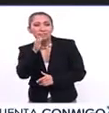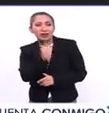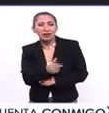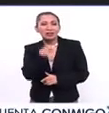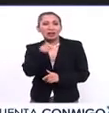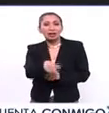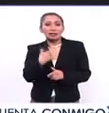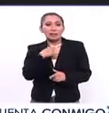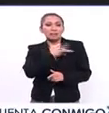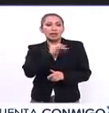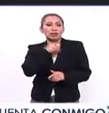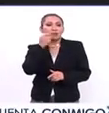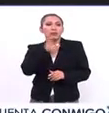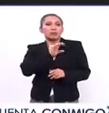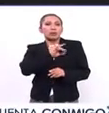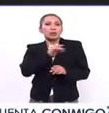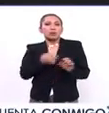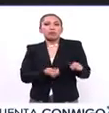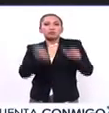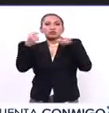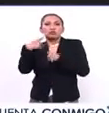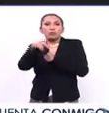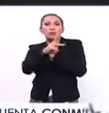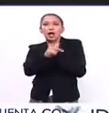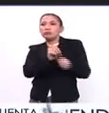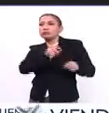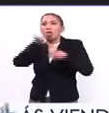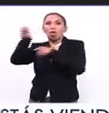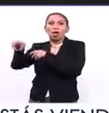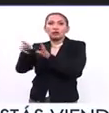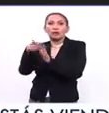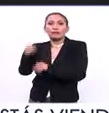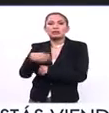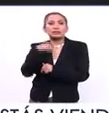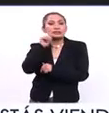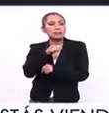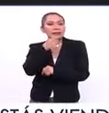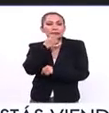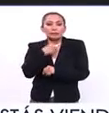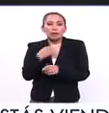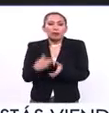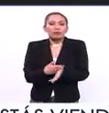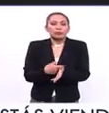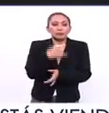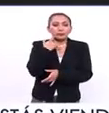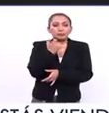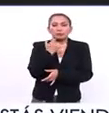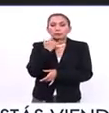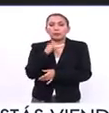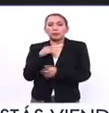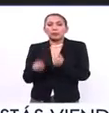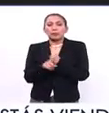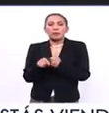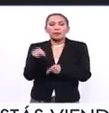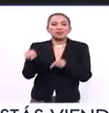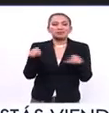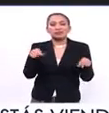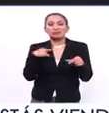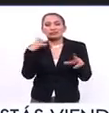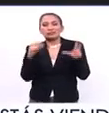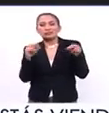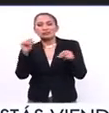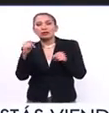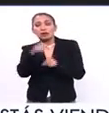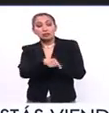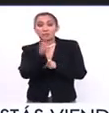temían ser deportadas, entonces de una forma o de otra siempre tuvieron que estar un poco como luchando contra corriente. Entonces creo que el